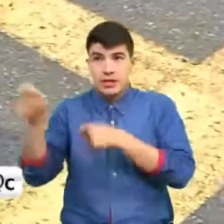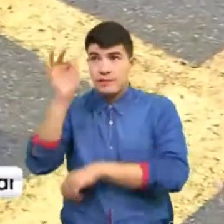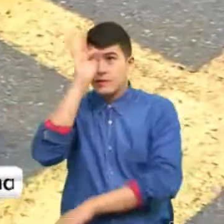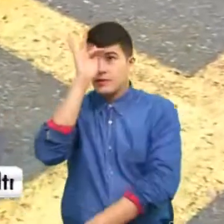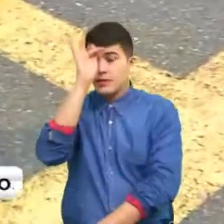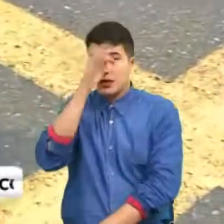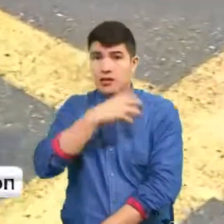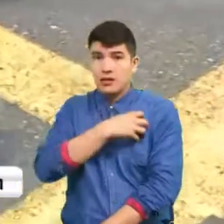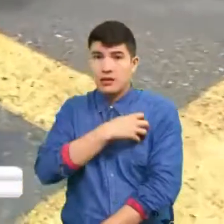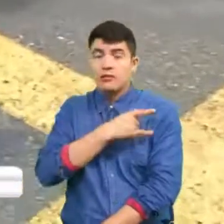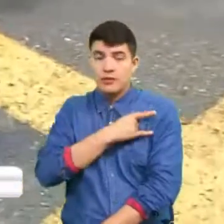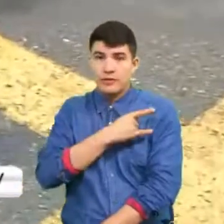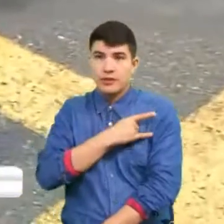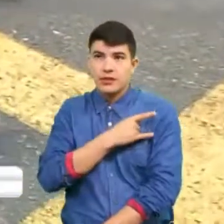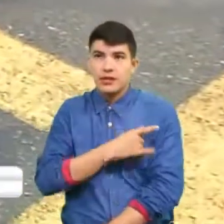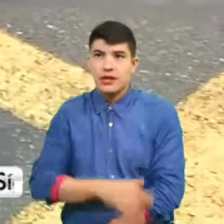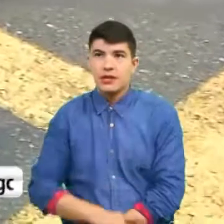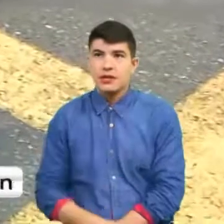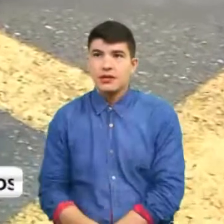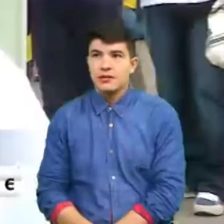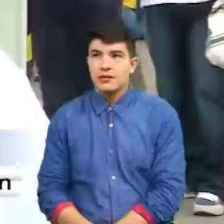hospital universitario.